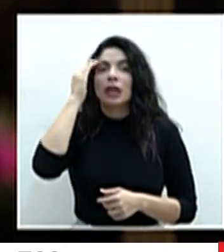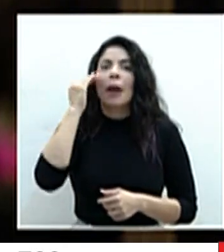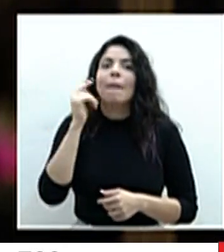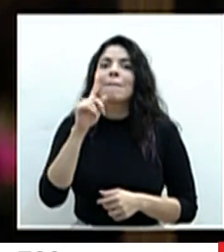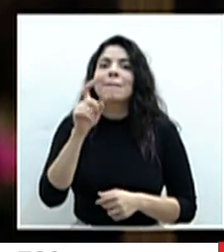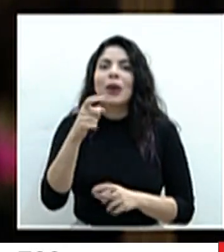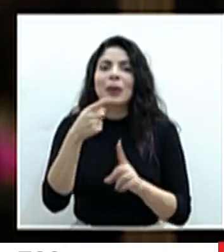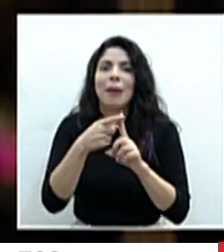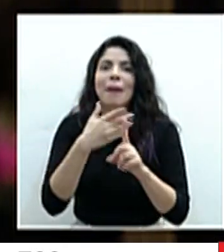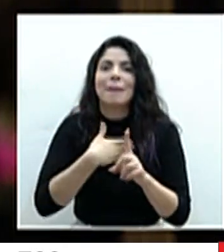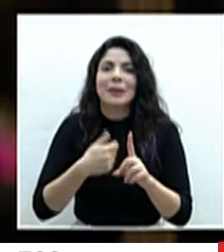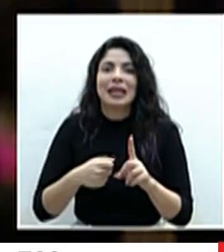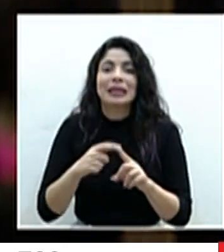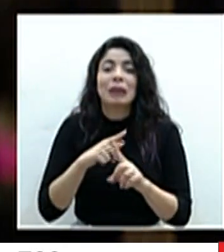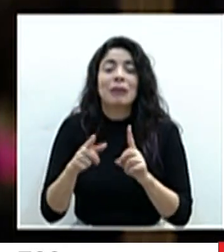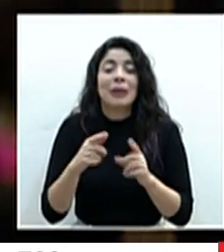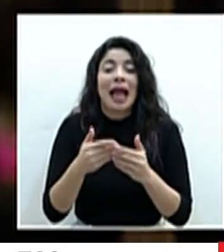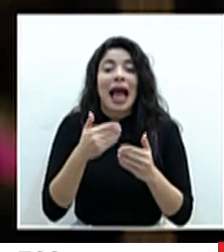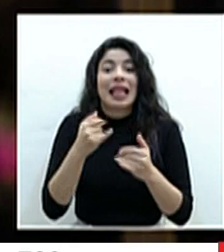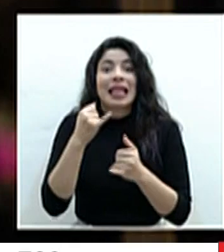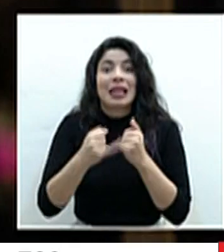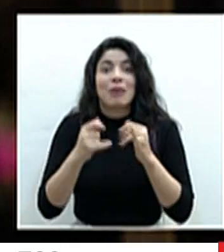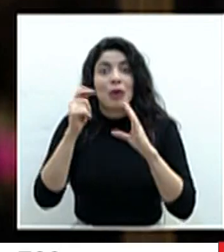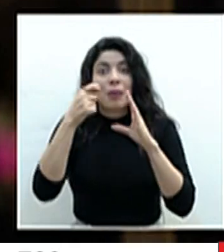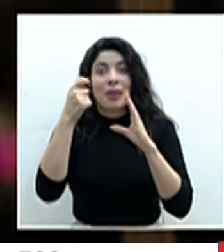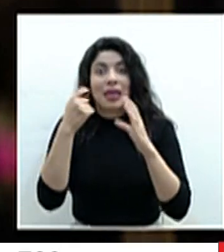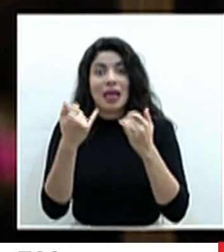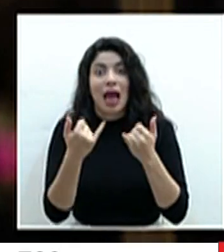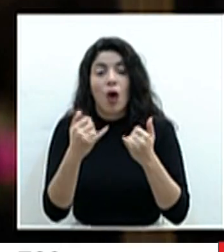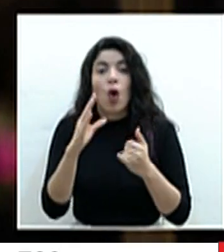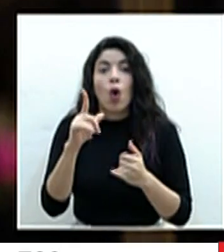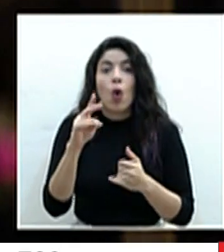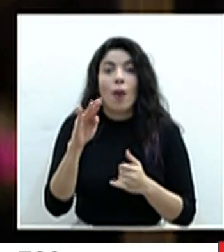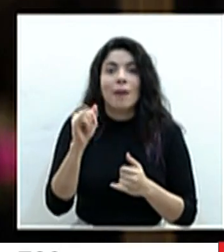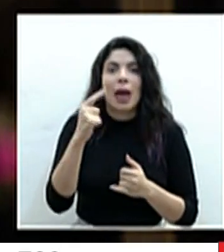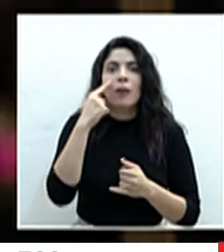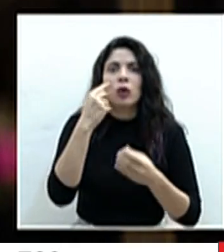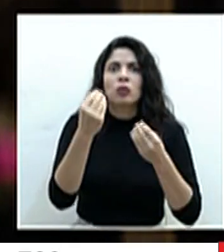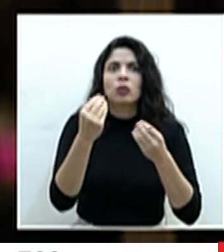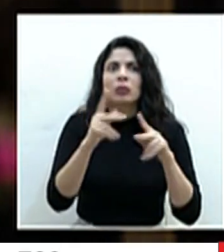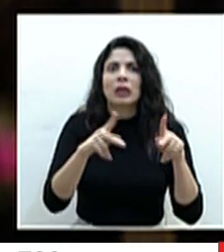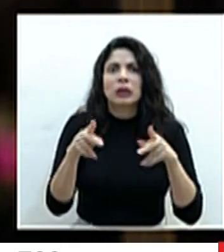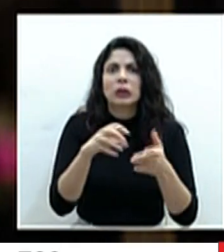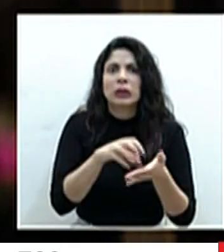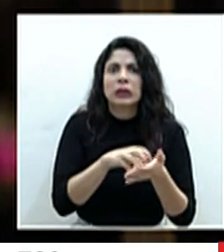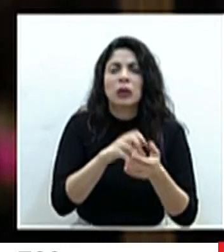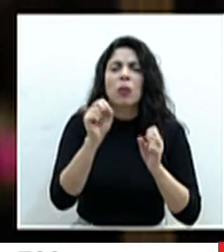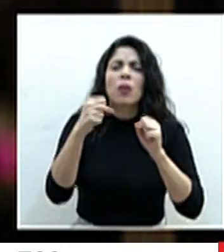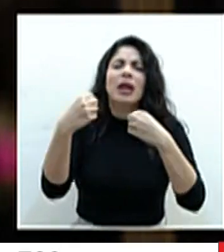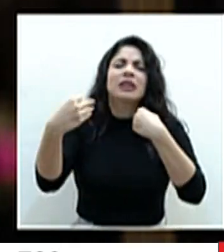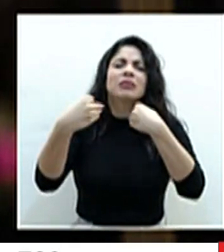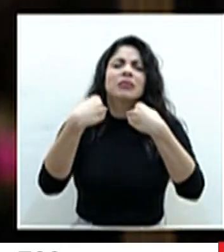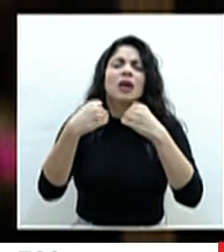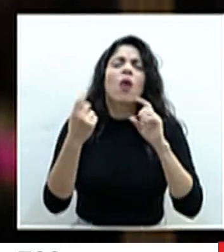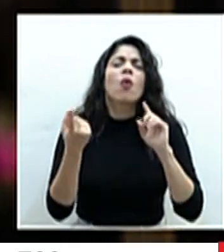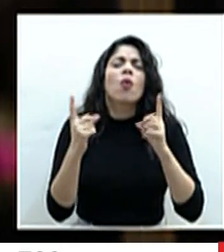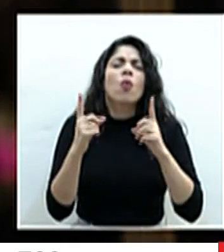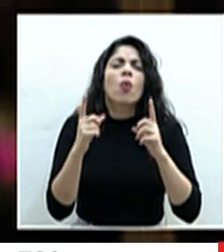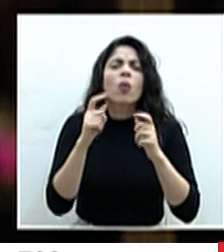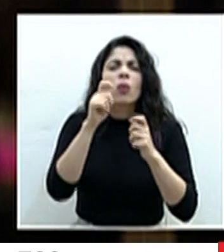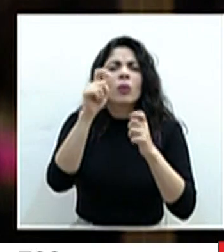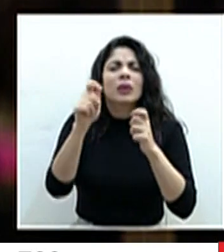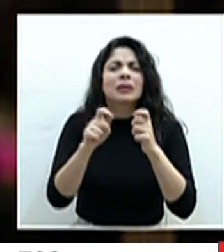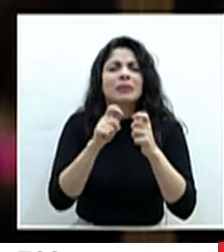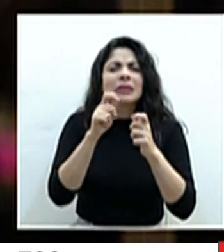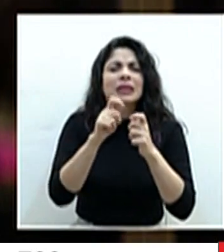para el presidente, pero sí, antes de terminar la transmisión que tenemos actualmente en Colombia, porque ha generado muchas dudas, si nos podrían explicar cuál es